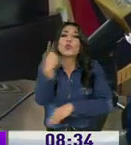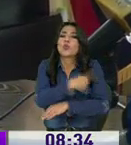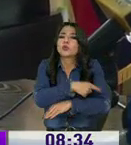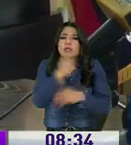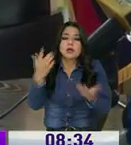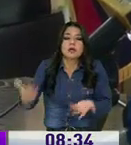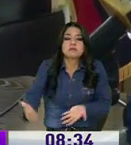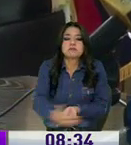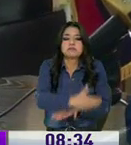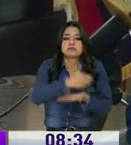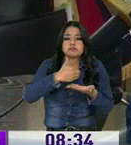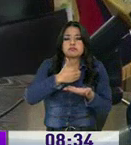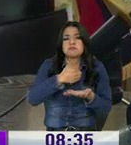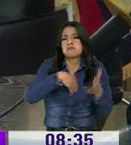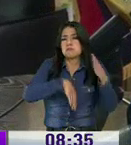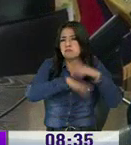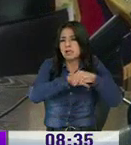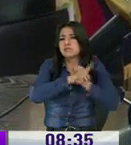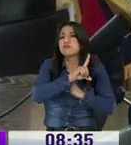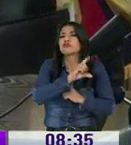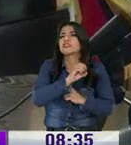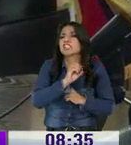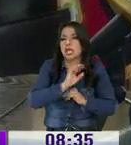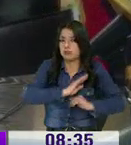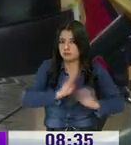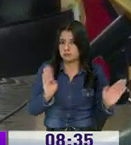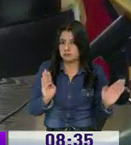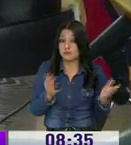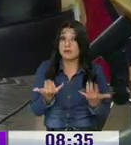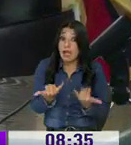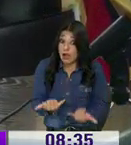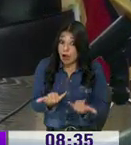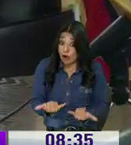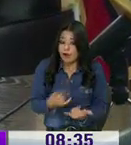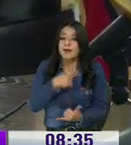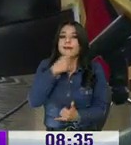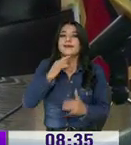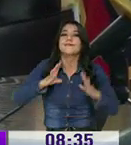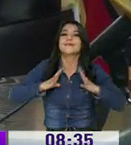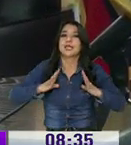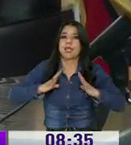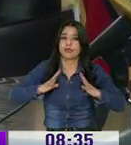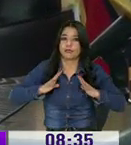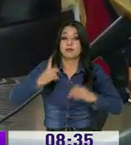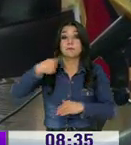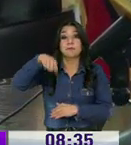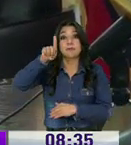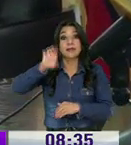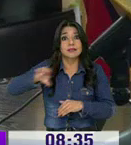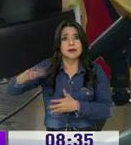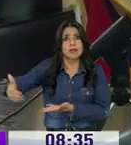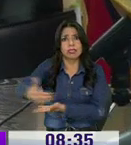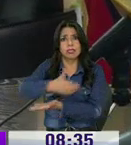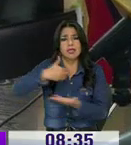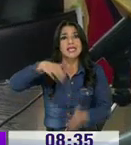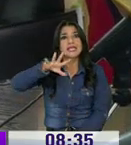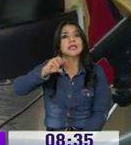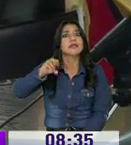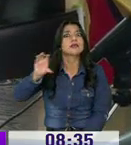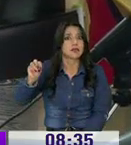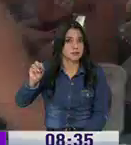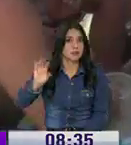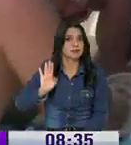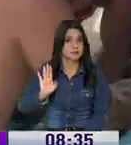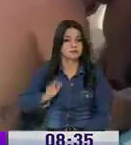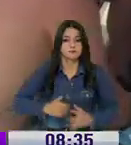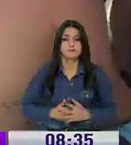regular recogemos máximo 100 toneladas de basura. Solamente en referencia, el 1 de enero se recogió 500 toneladas de